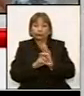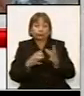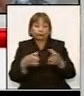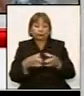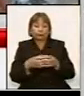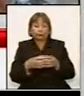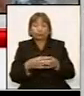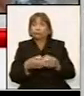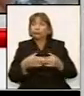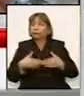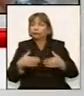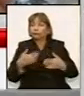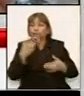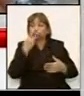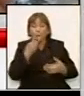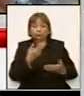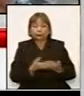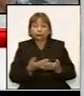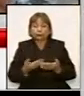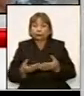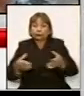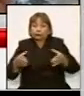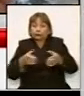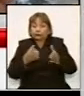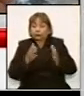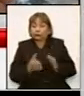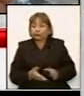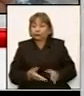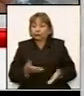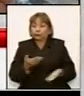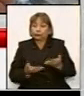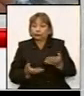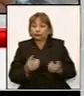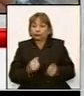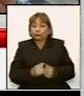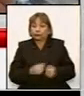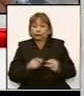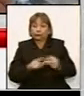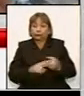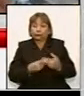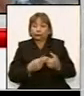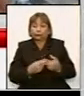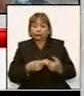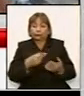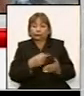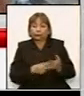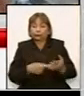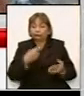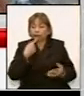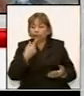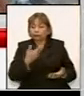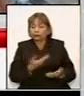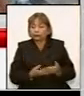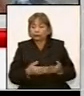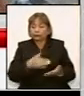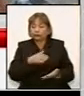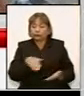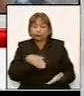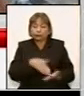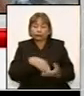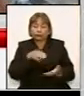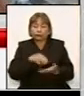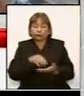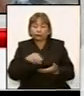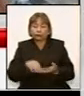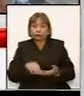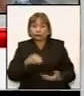comisión pueda verse en el pleno del Congreso sobre una iniciativa que se declara el centro poblado